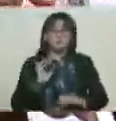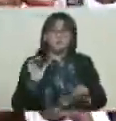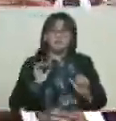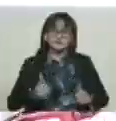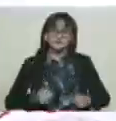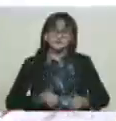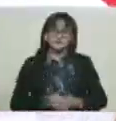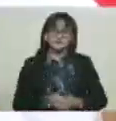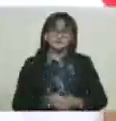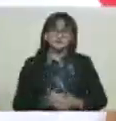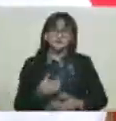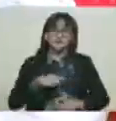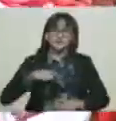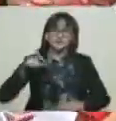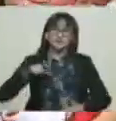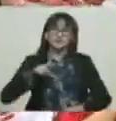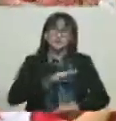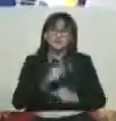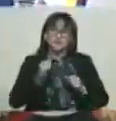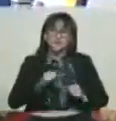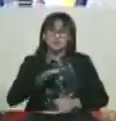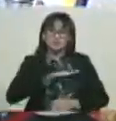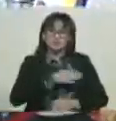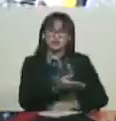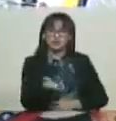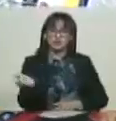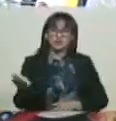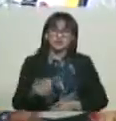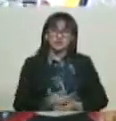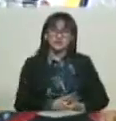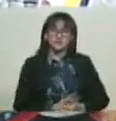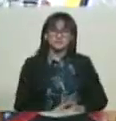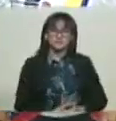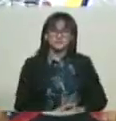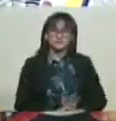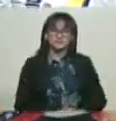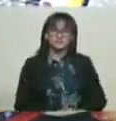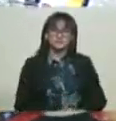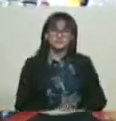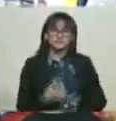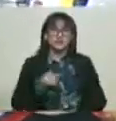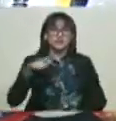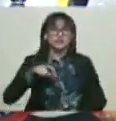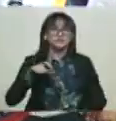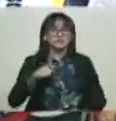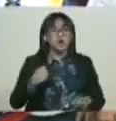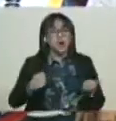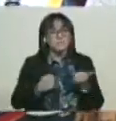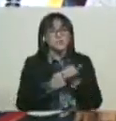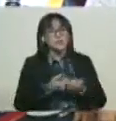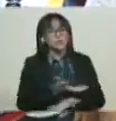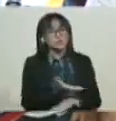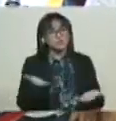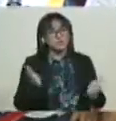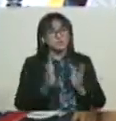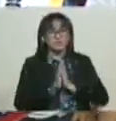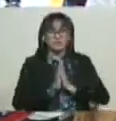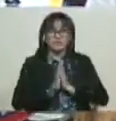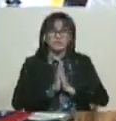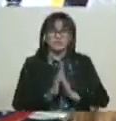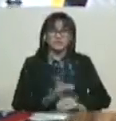pero yo necesito la fuerza de ustedes necesito la usted